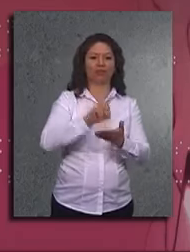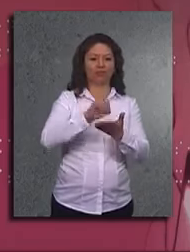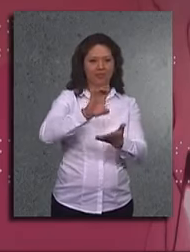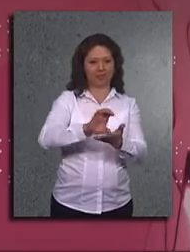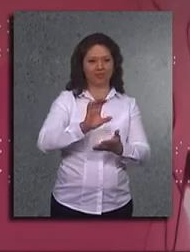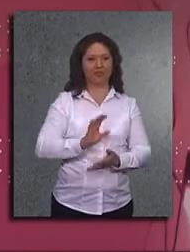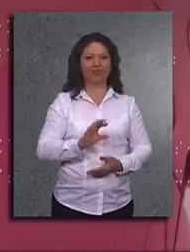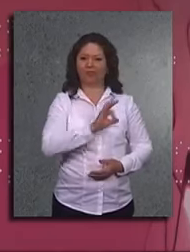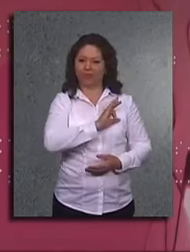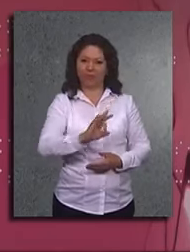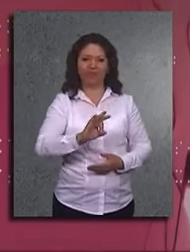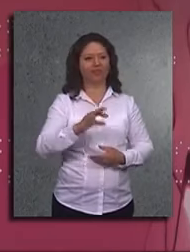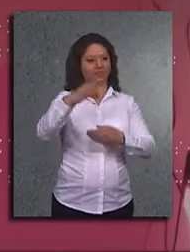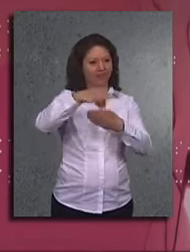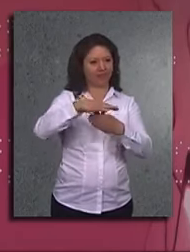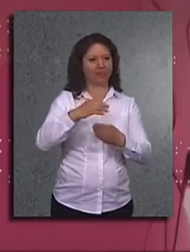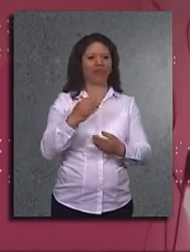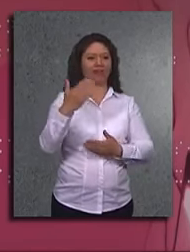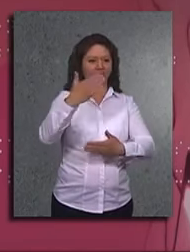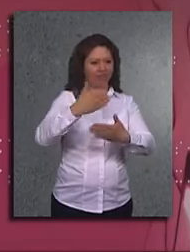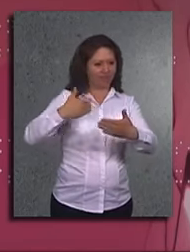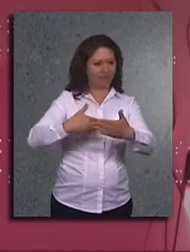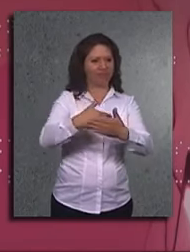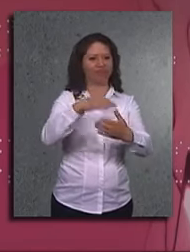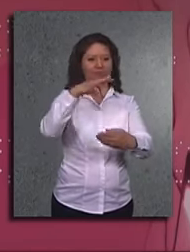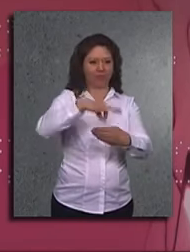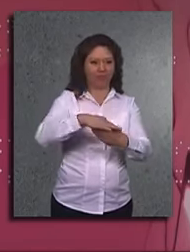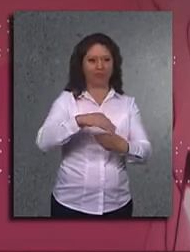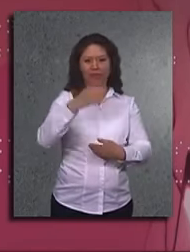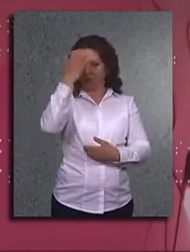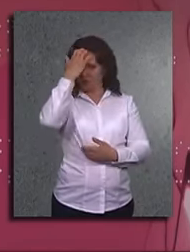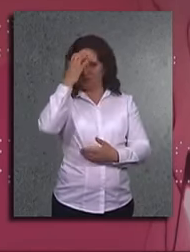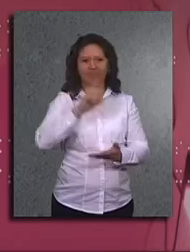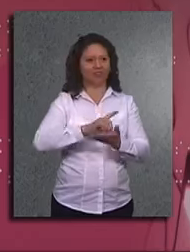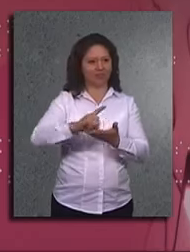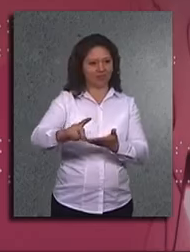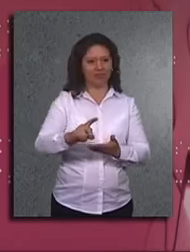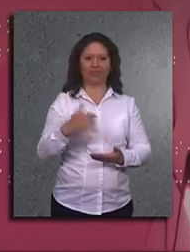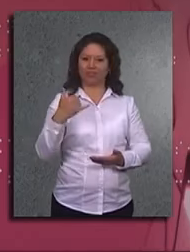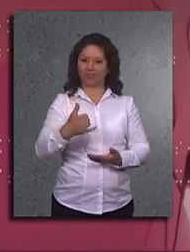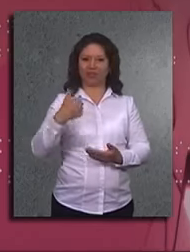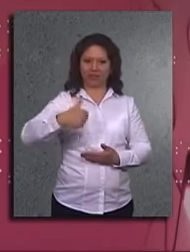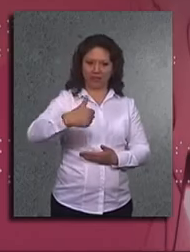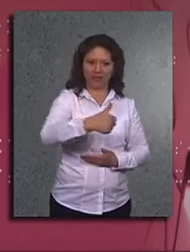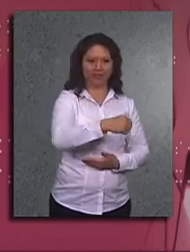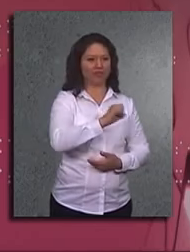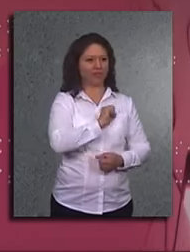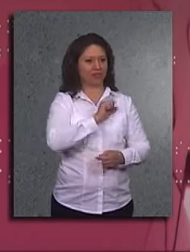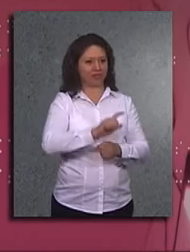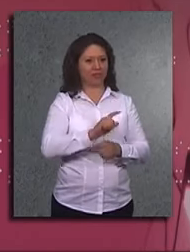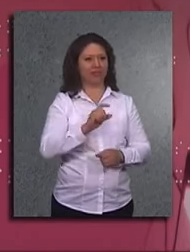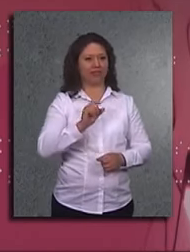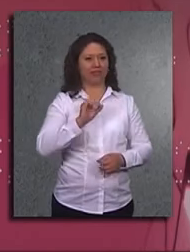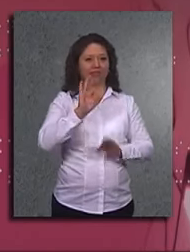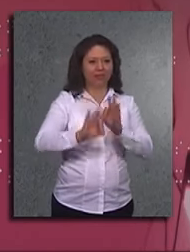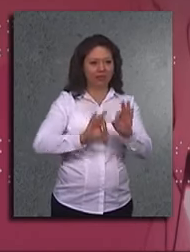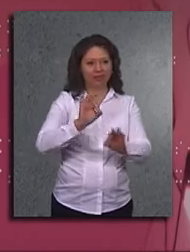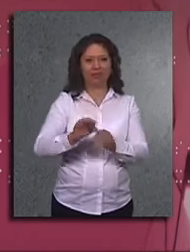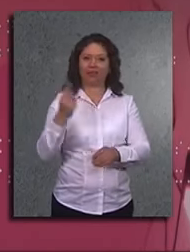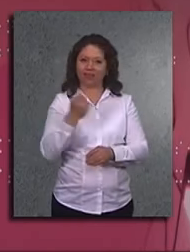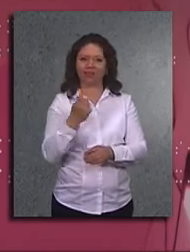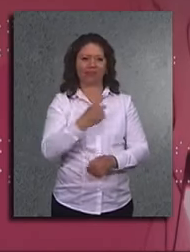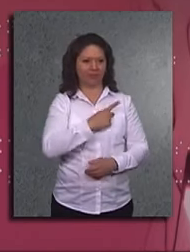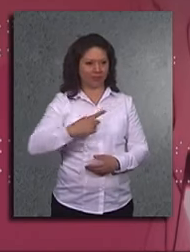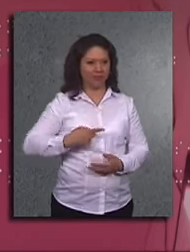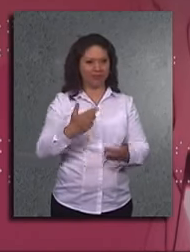o discapacidad, puedan votar en este proceso electoral, que conozcan sus derechos y en cada caso específico el trato